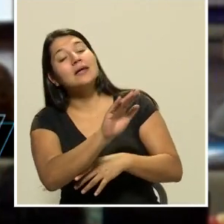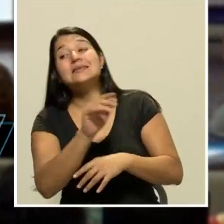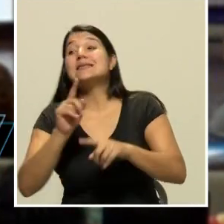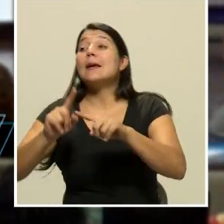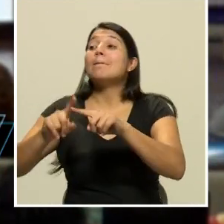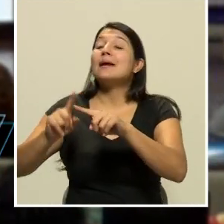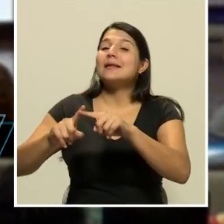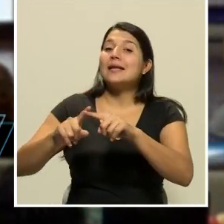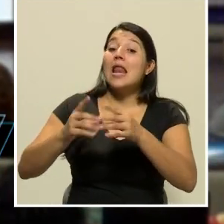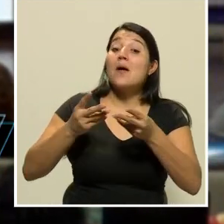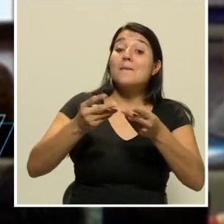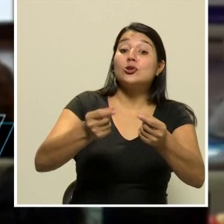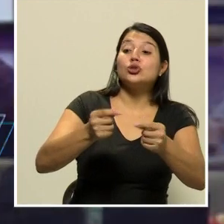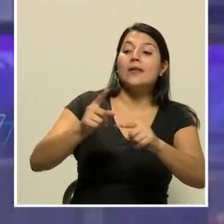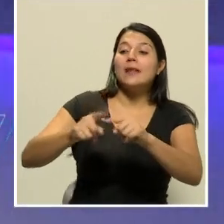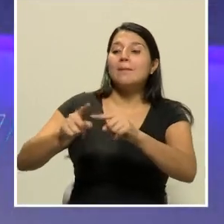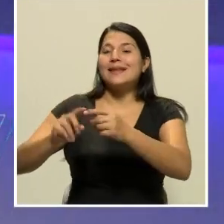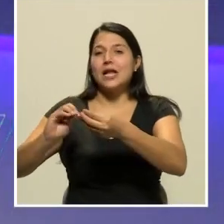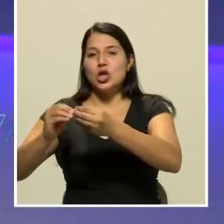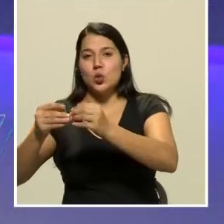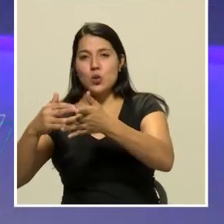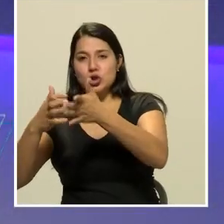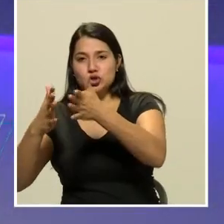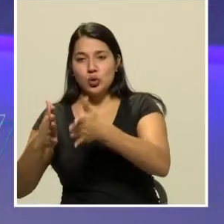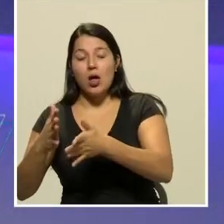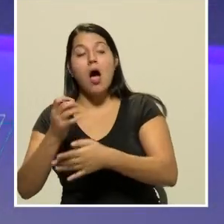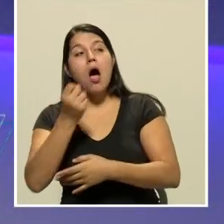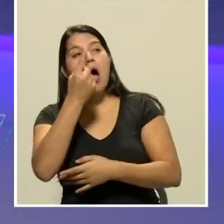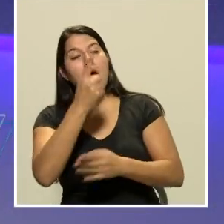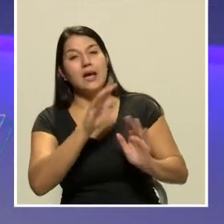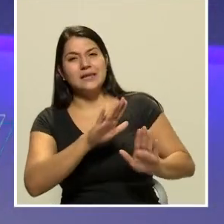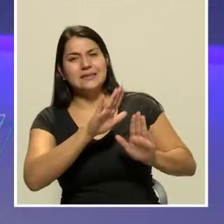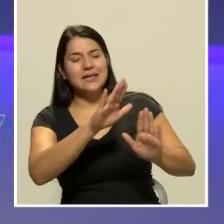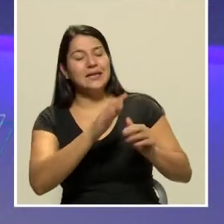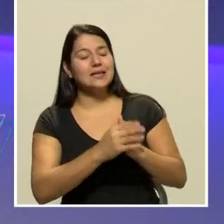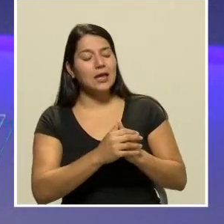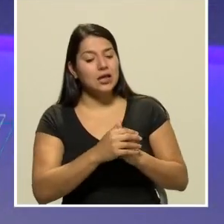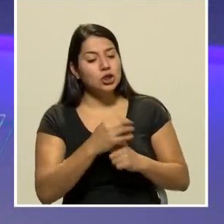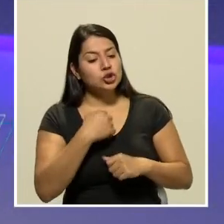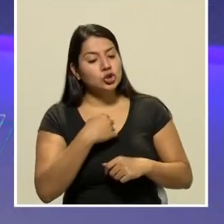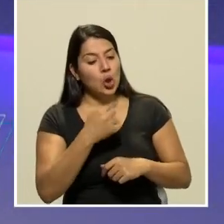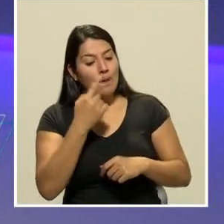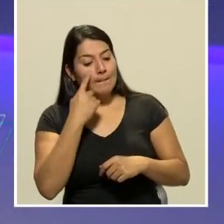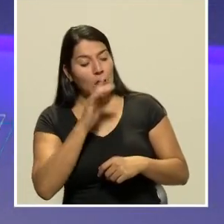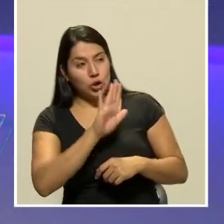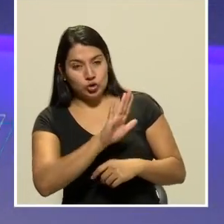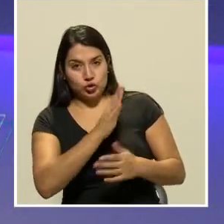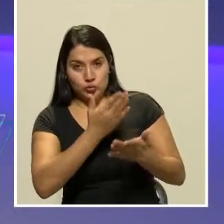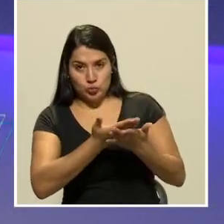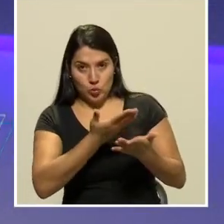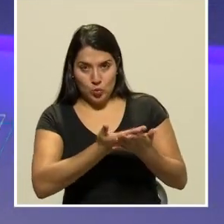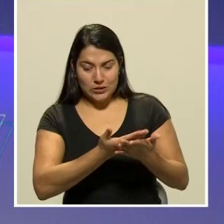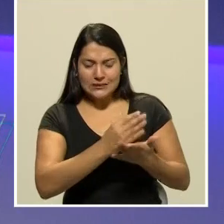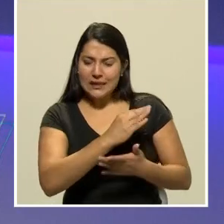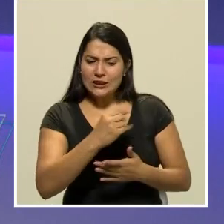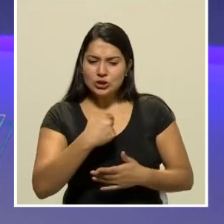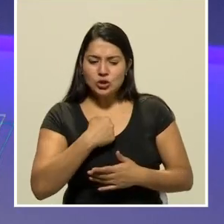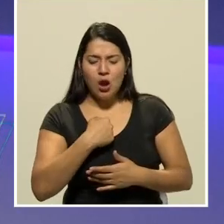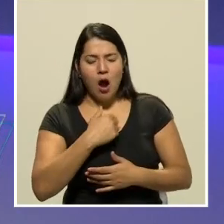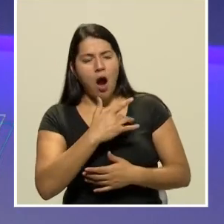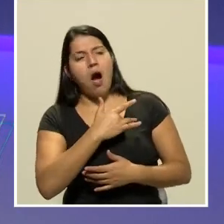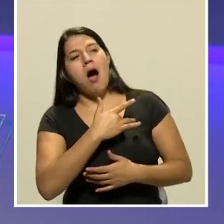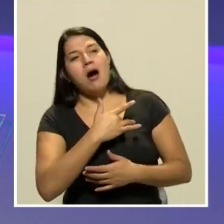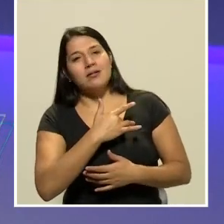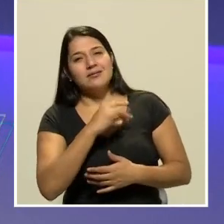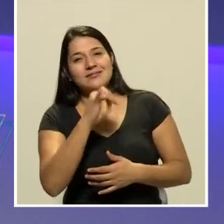estudiantes. Excelente. Doña Leda, uno escucha esta propuesta y se enamora,